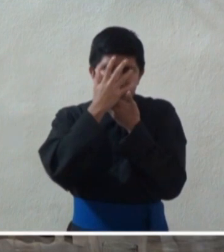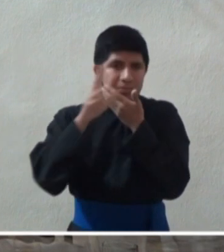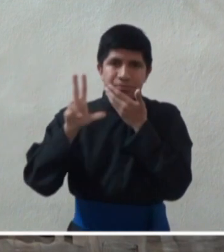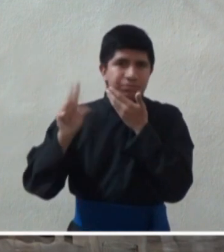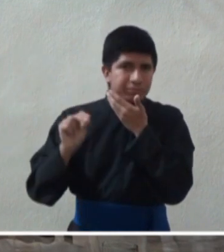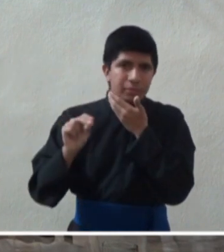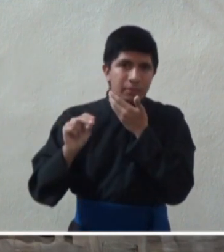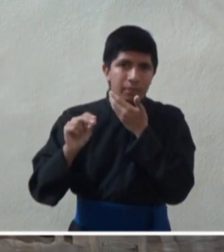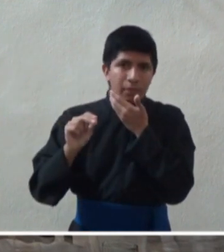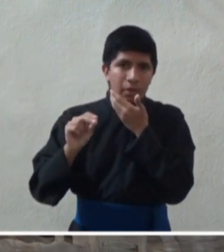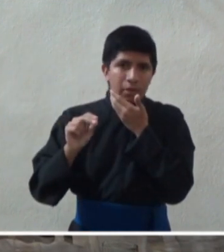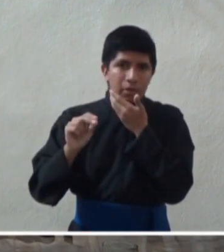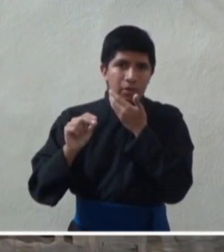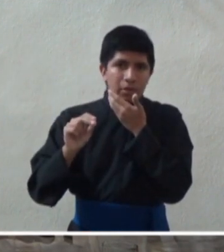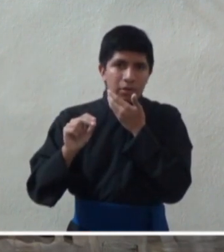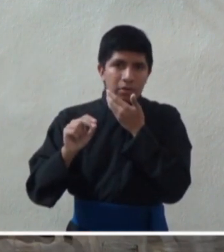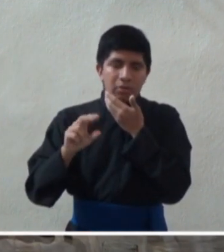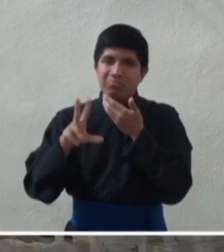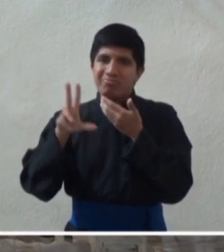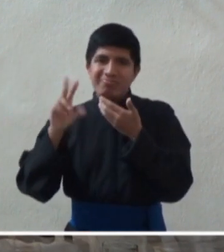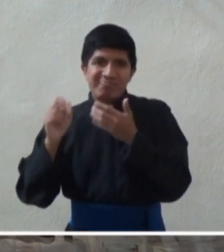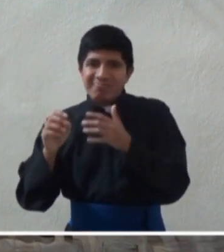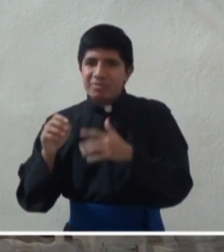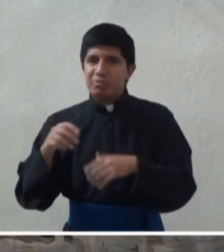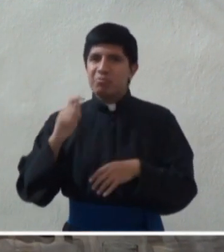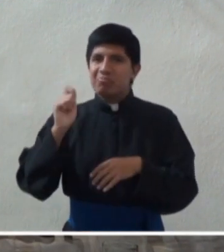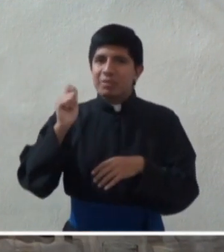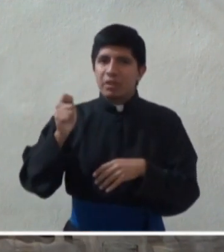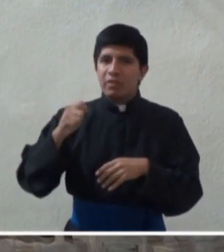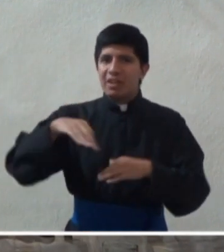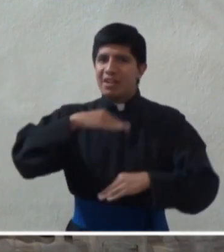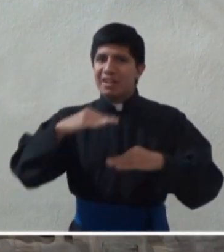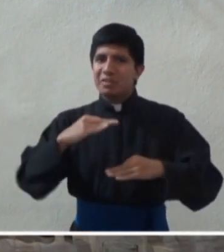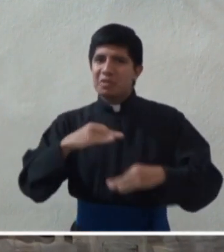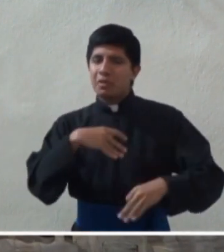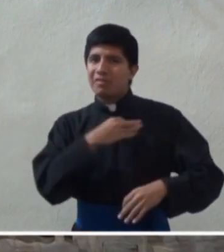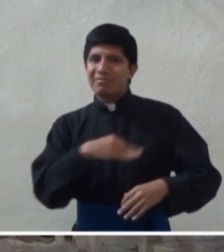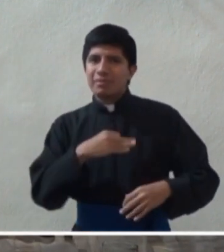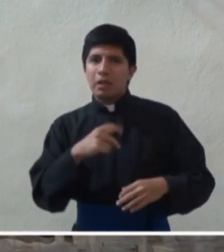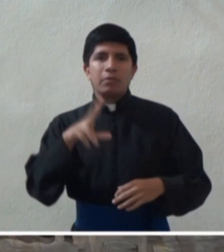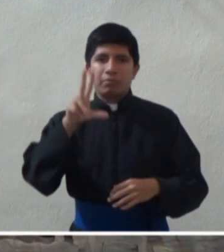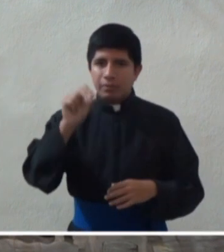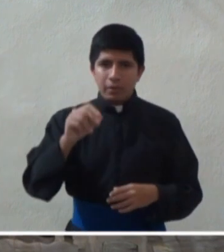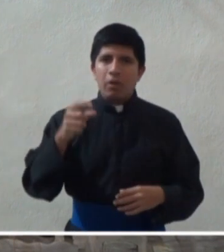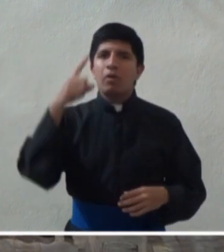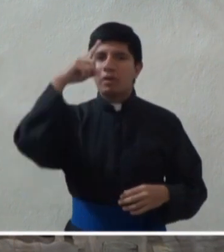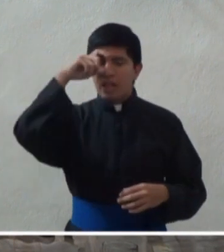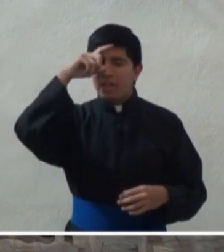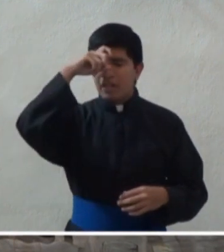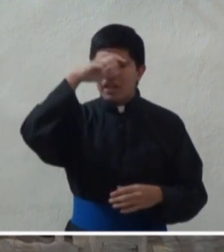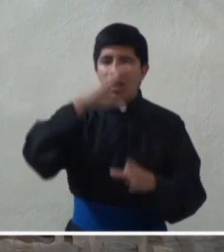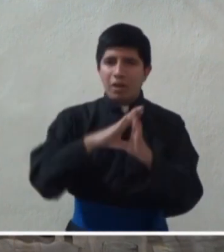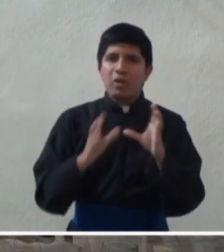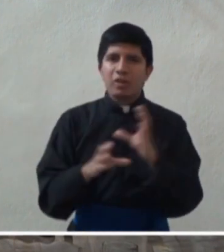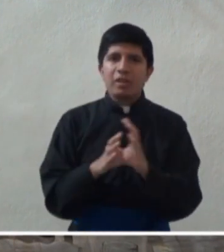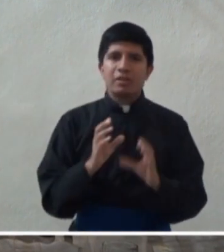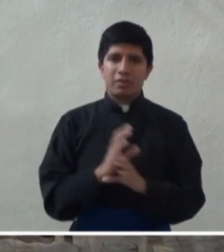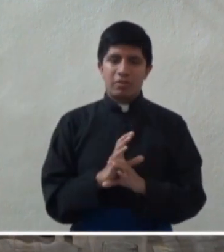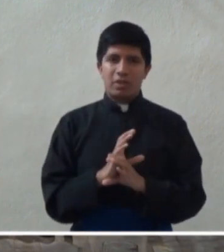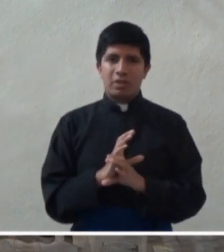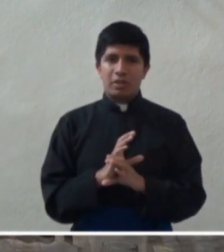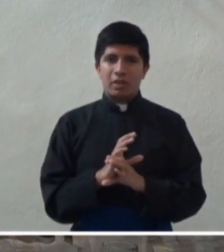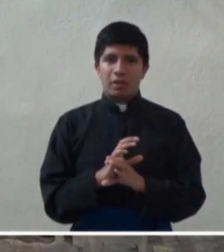No significa que todo vaya a ser color de rosa. Pero cuando alguien descubre el proyecto de